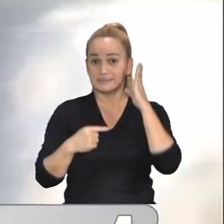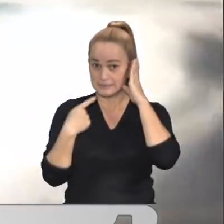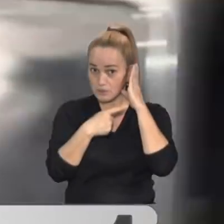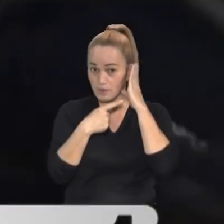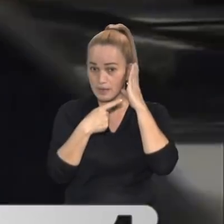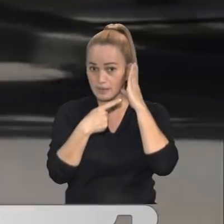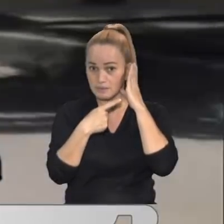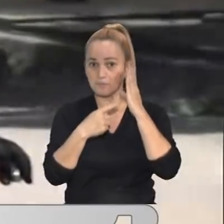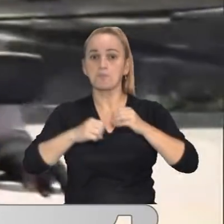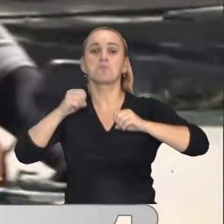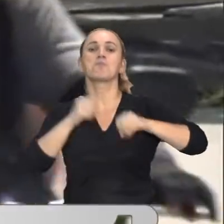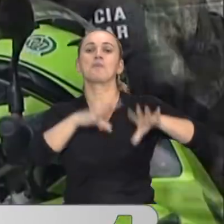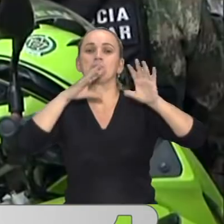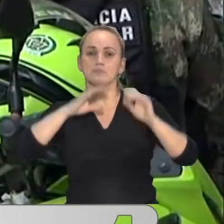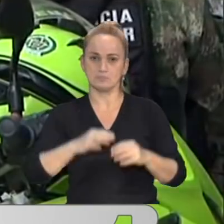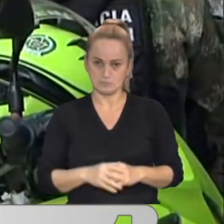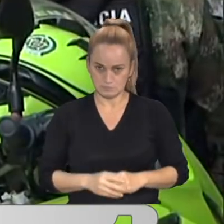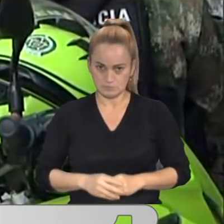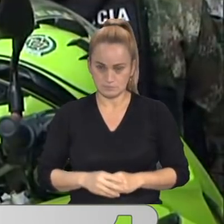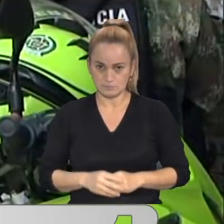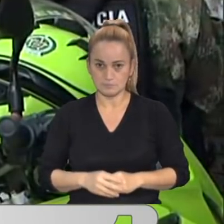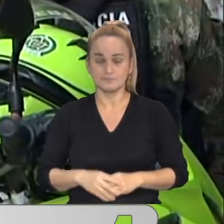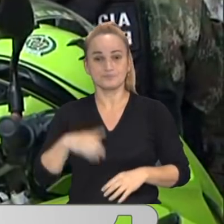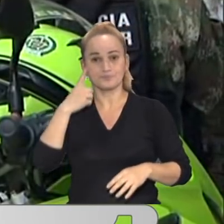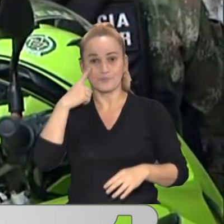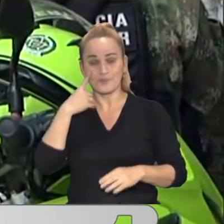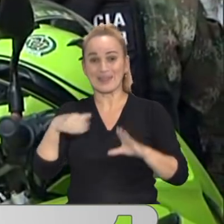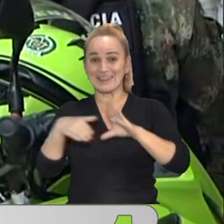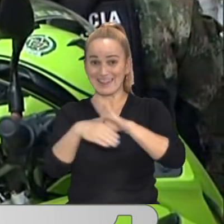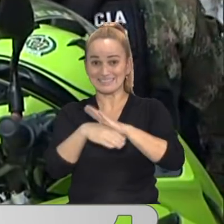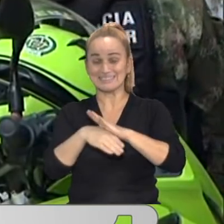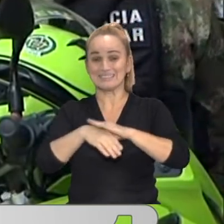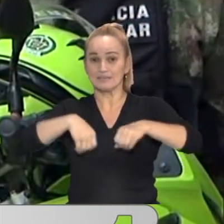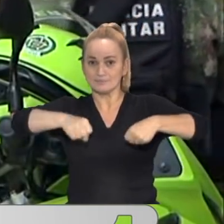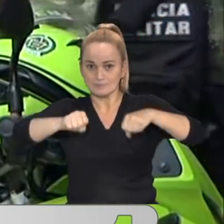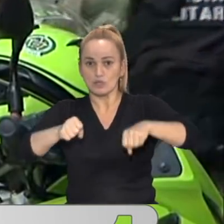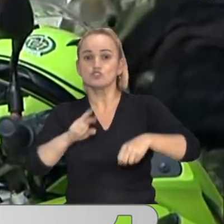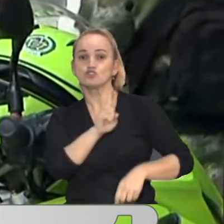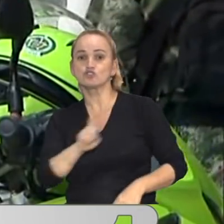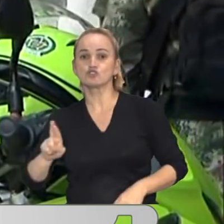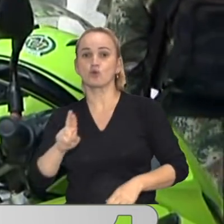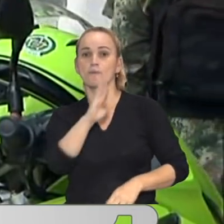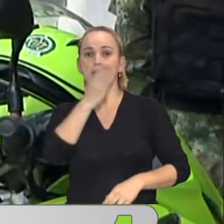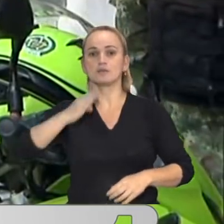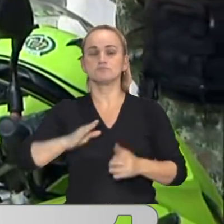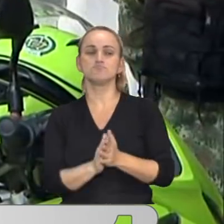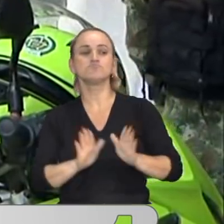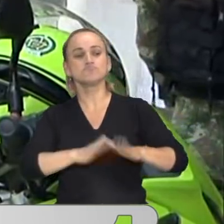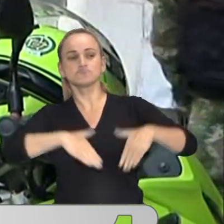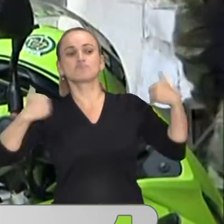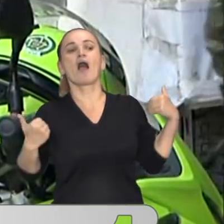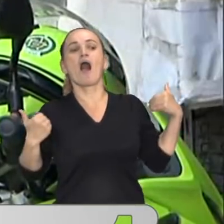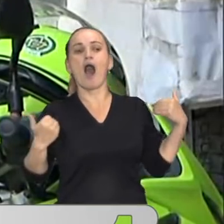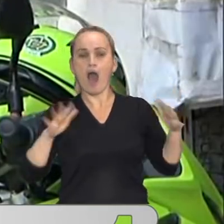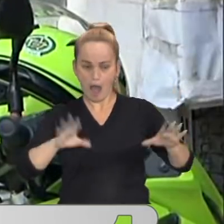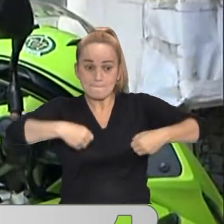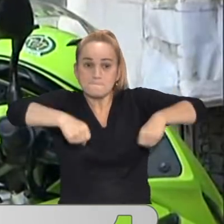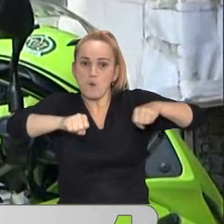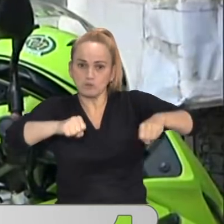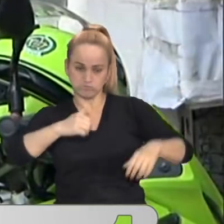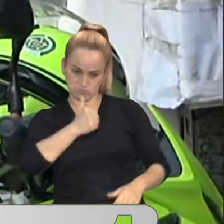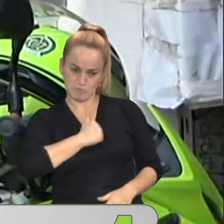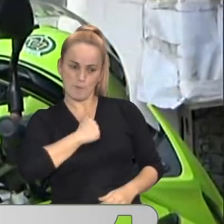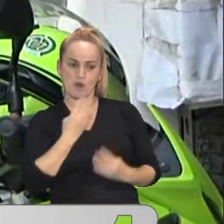celular se lo dejaron. Y un mototaxista en el suroccidente de Barranquilla prefirió prenderle fuego a su